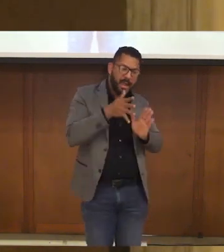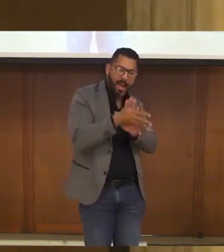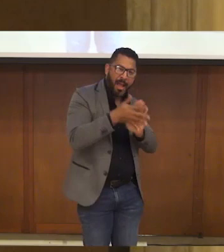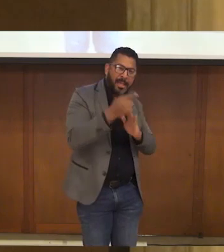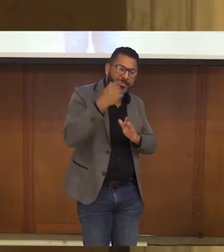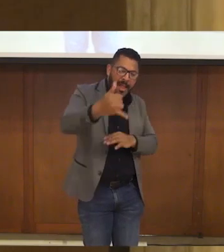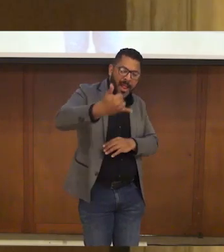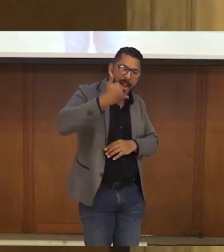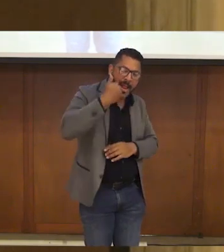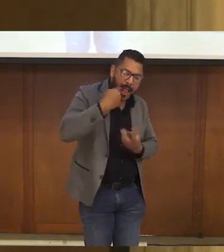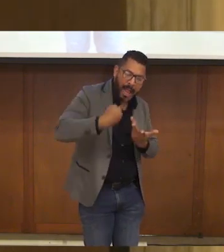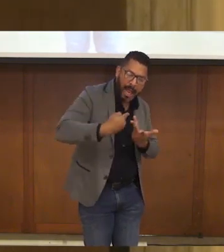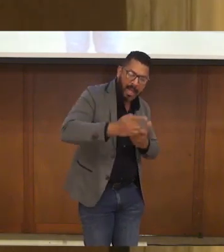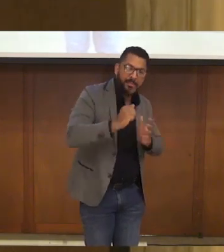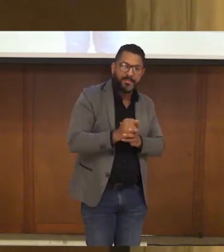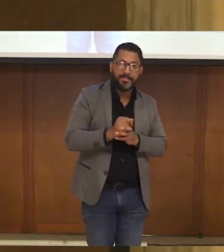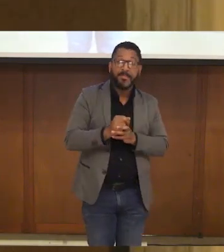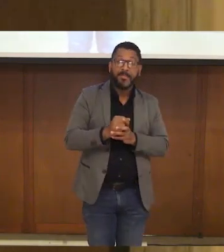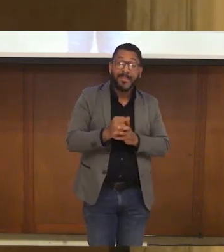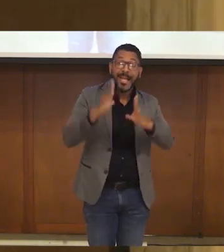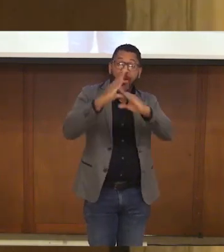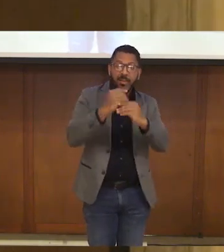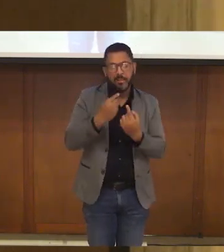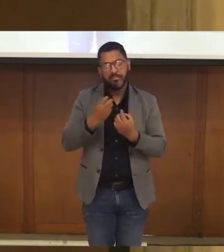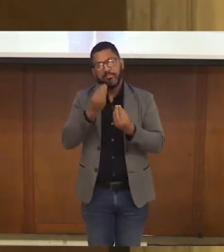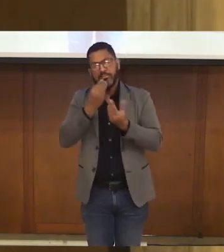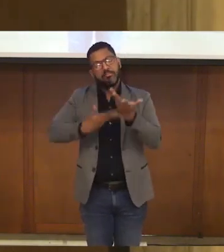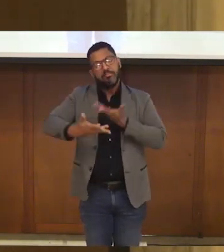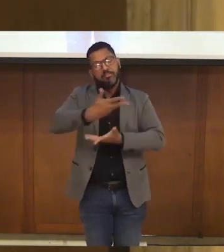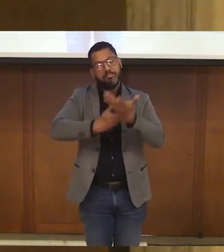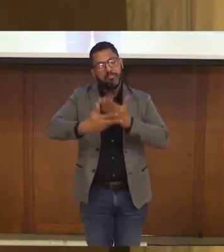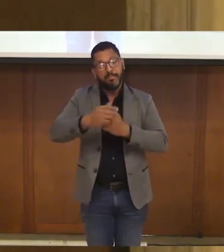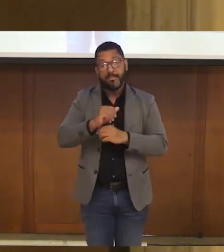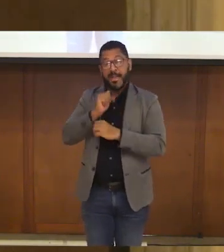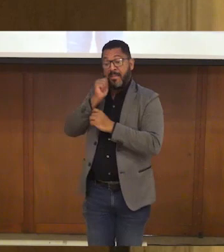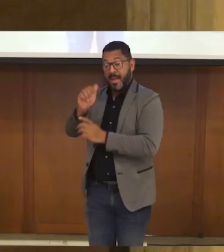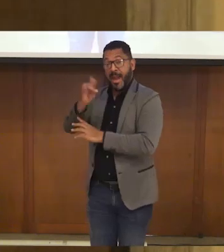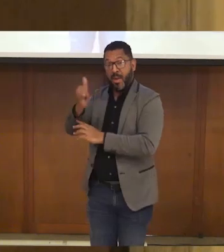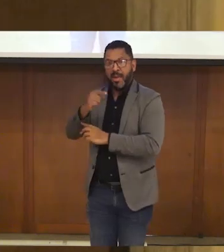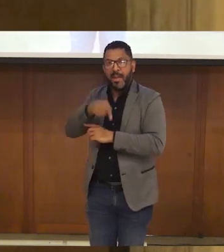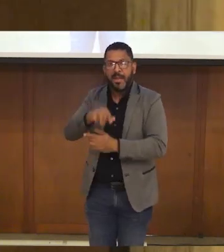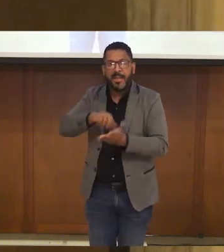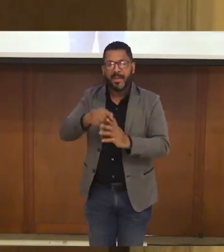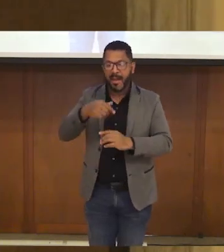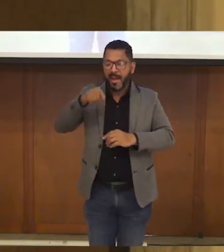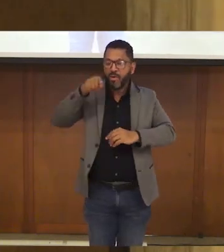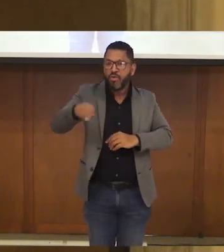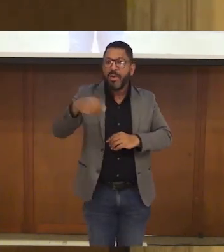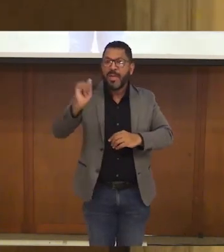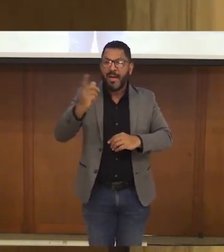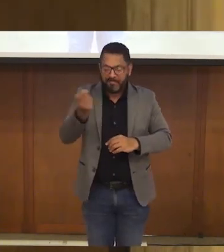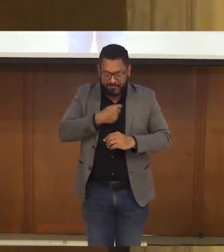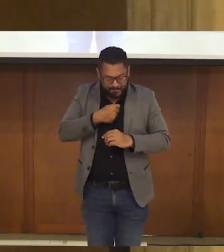conté, el miércoles a la noche tuvimos una cena y yo volví con el tema. Y el jueves en la mañana me dijo, tú tienes tan metido